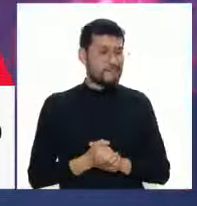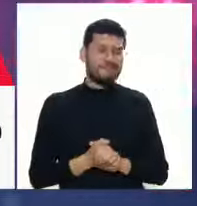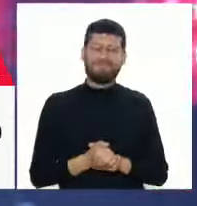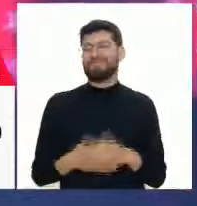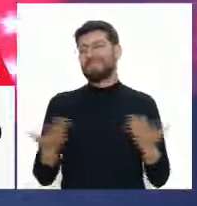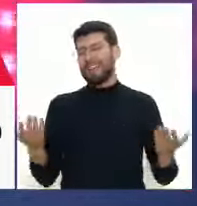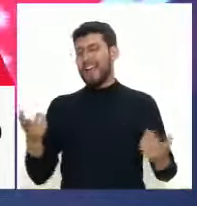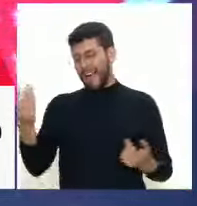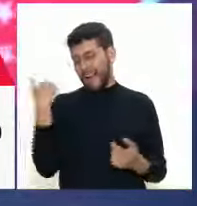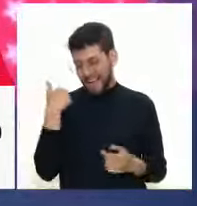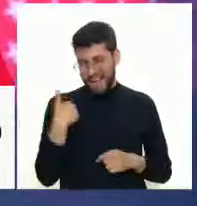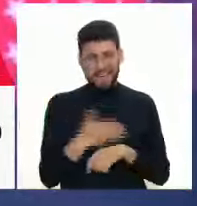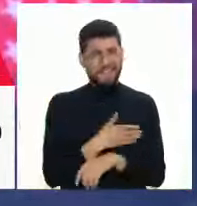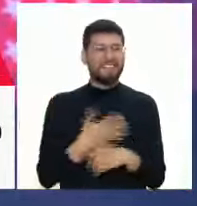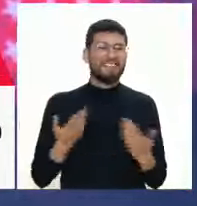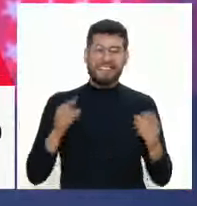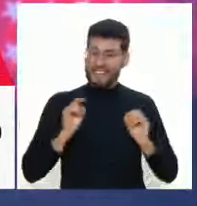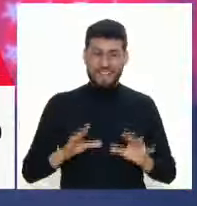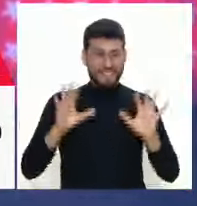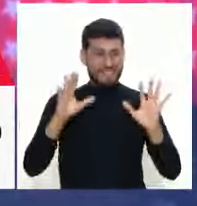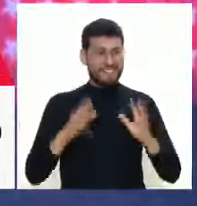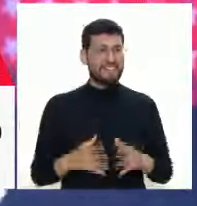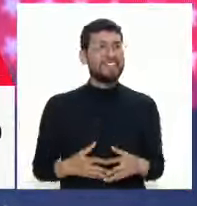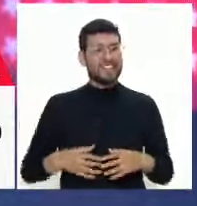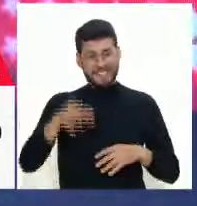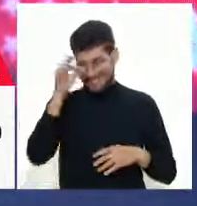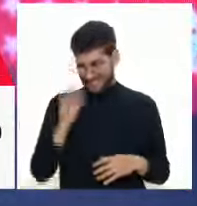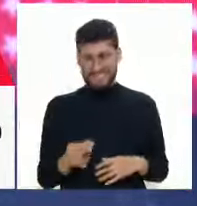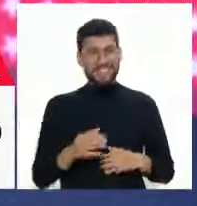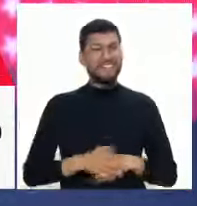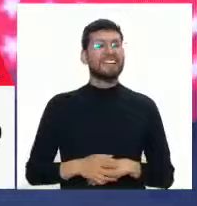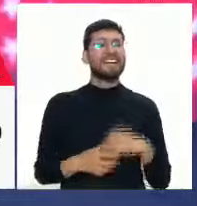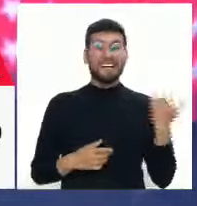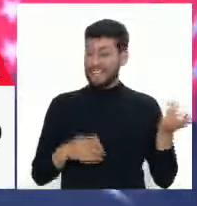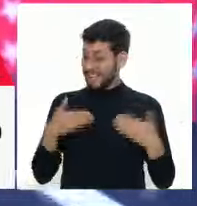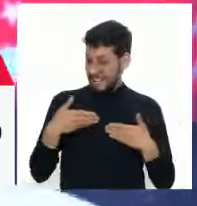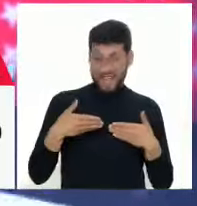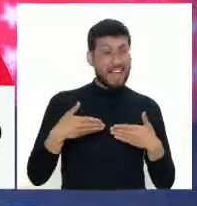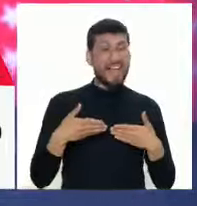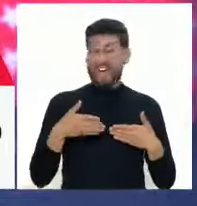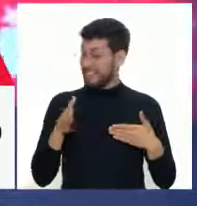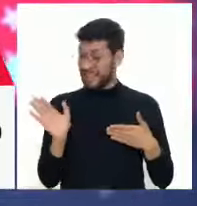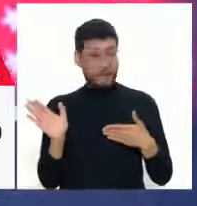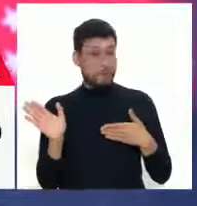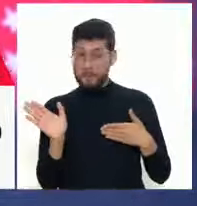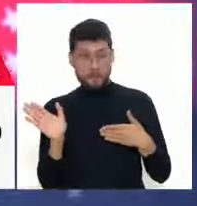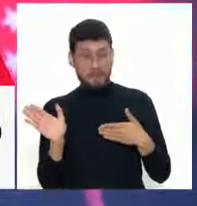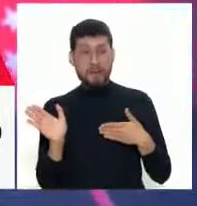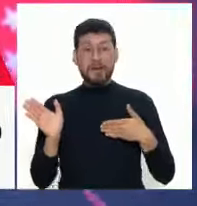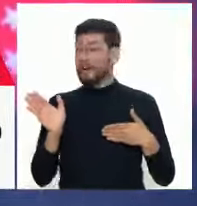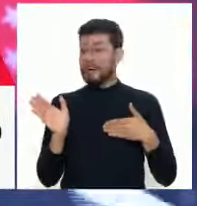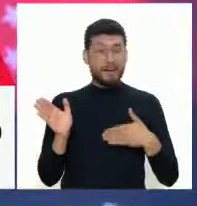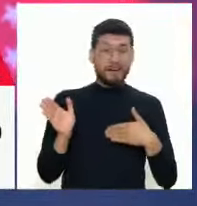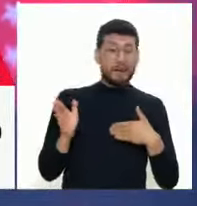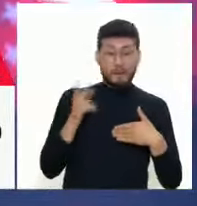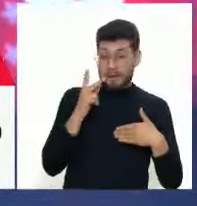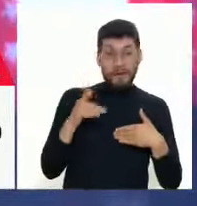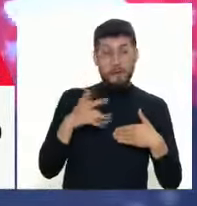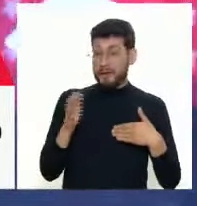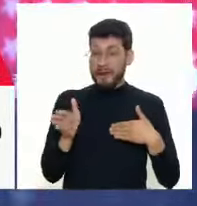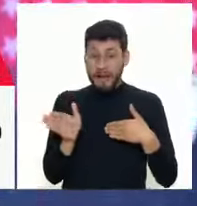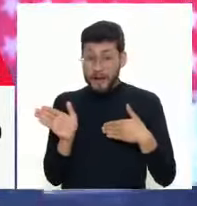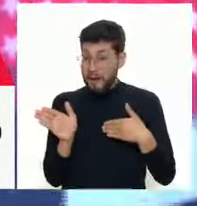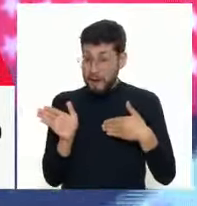Lo hubiesen dicho desde un inicio, porque esto es magia de verdad. En este lado de aquí no hay nada, y aquí al otro lado tampoco,